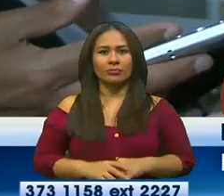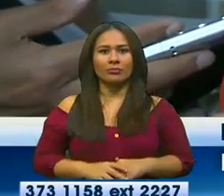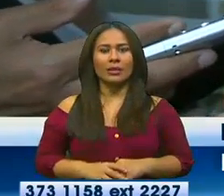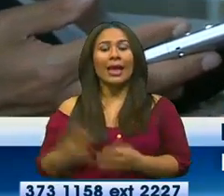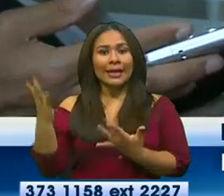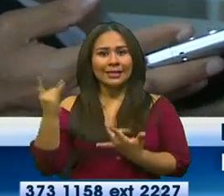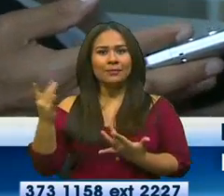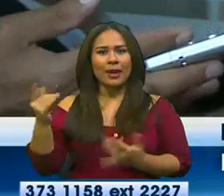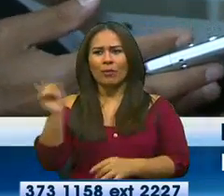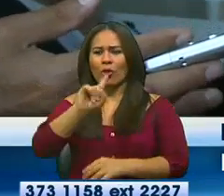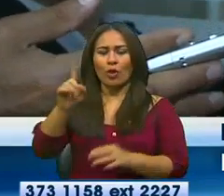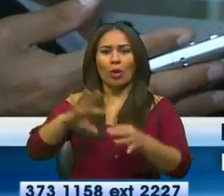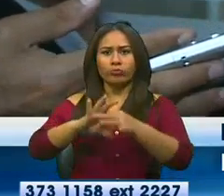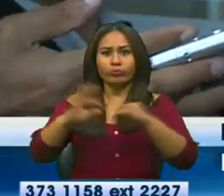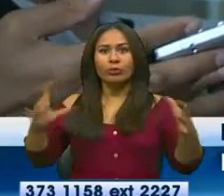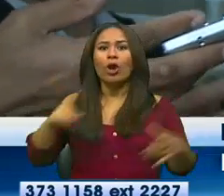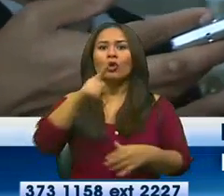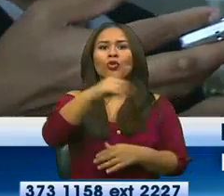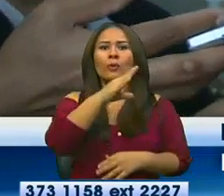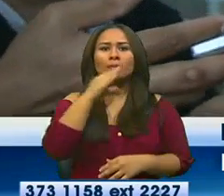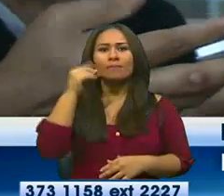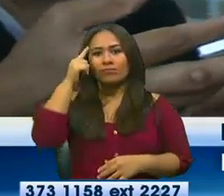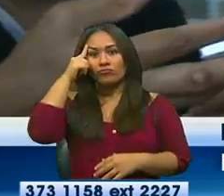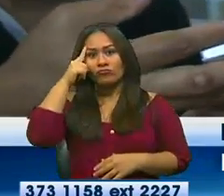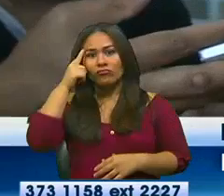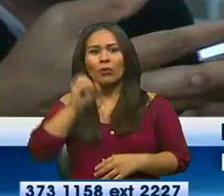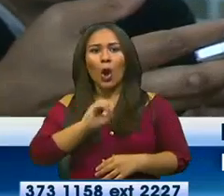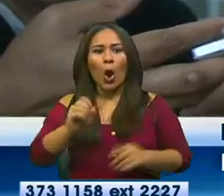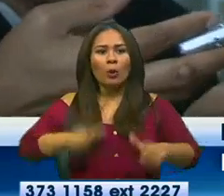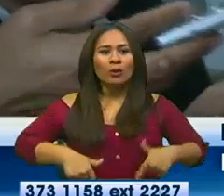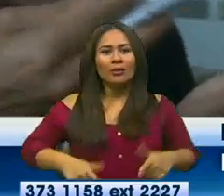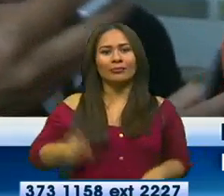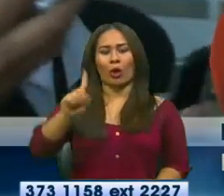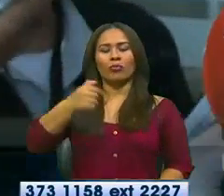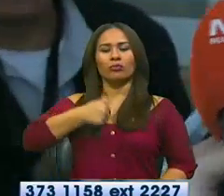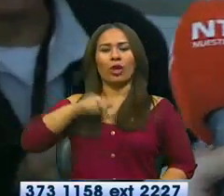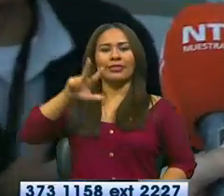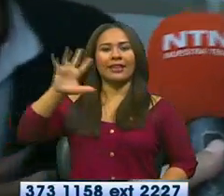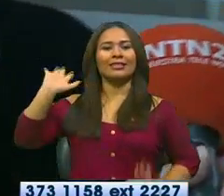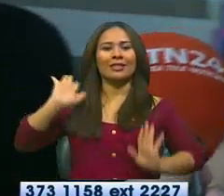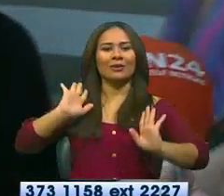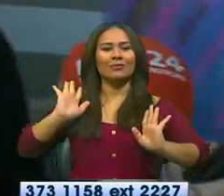Esperemos que no sea así. ¿Correísta o morenista? Revolucionaria. Informo Javier Gallo.